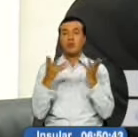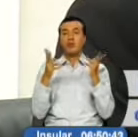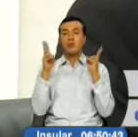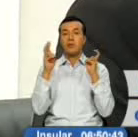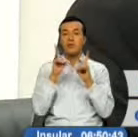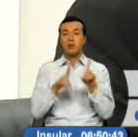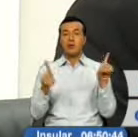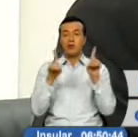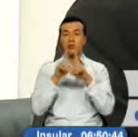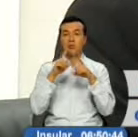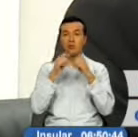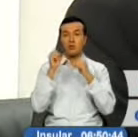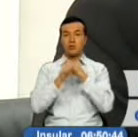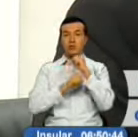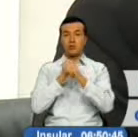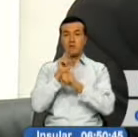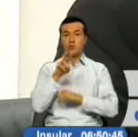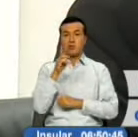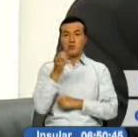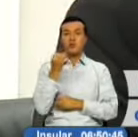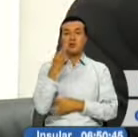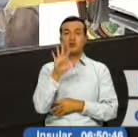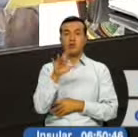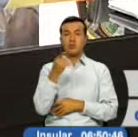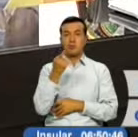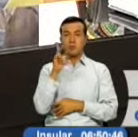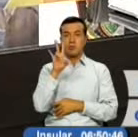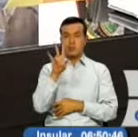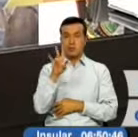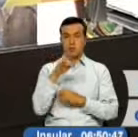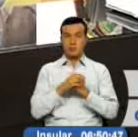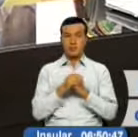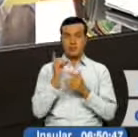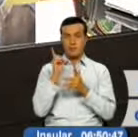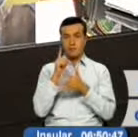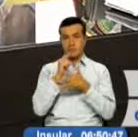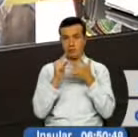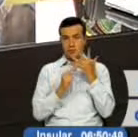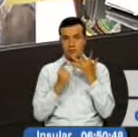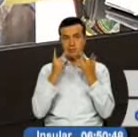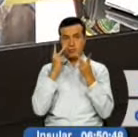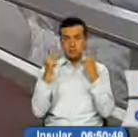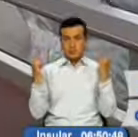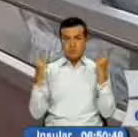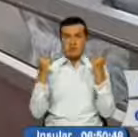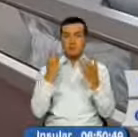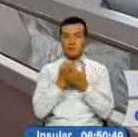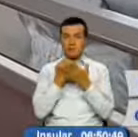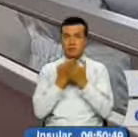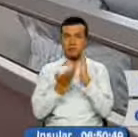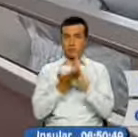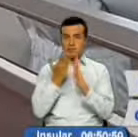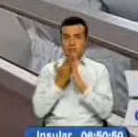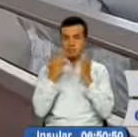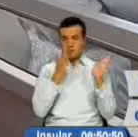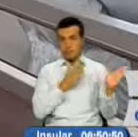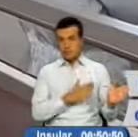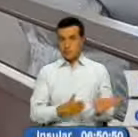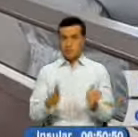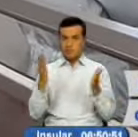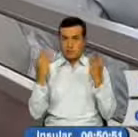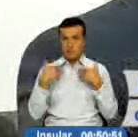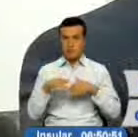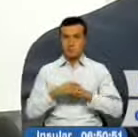al dato de marzo del 2016, que era 5.7. Pero hay otras variables que también evidencian la expansión económica del país, una vez que se superó la